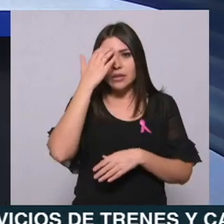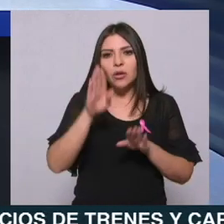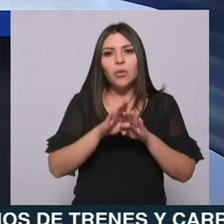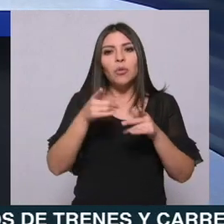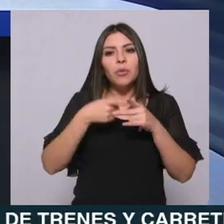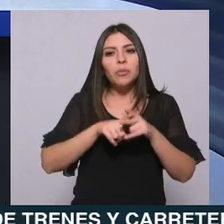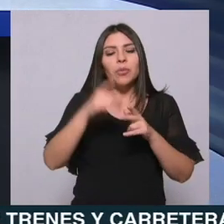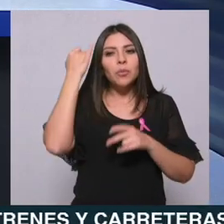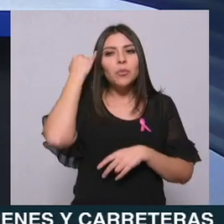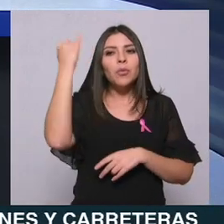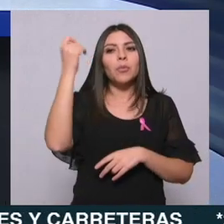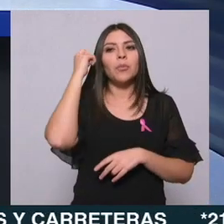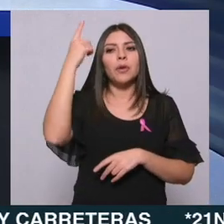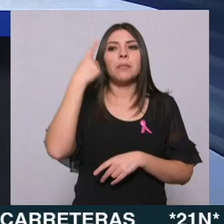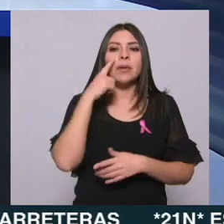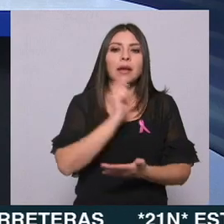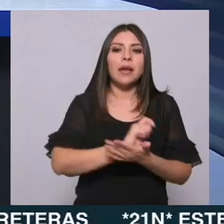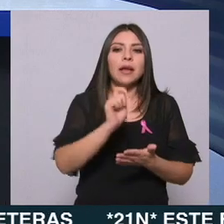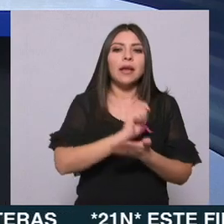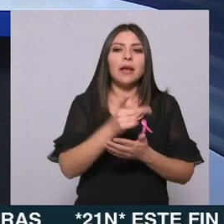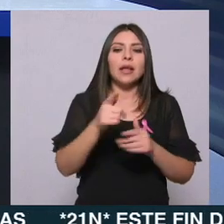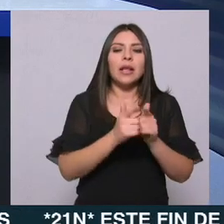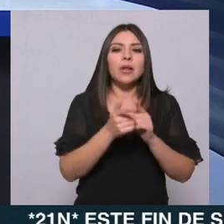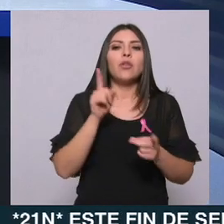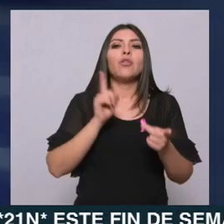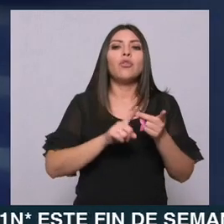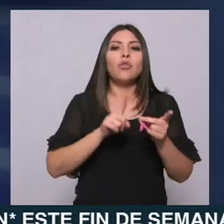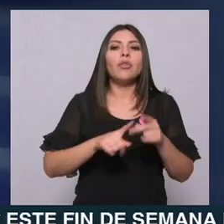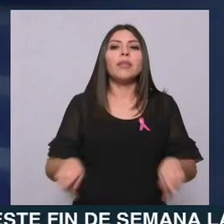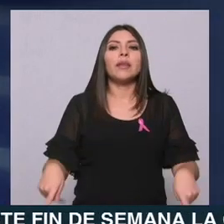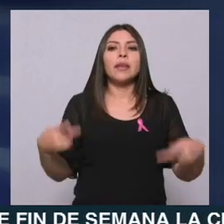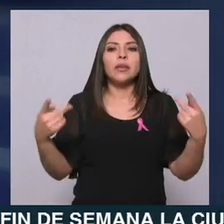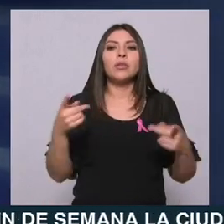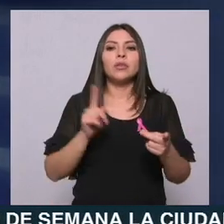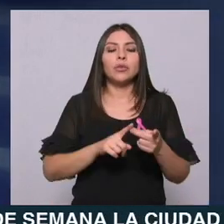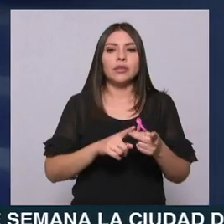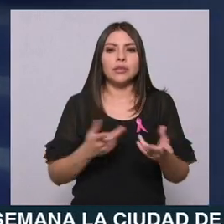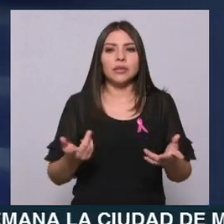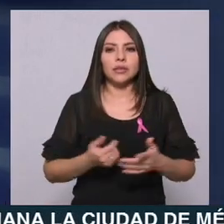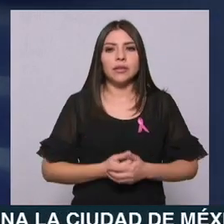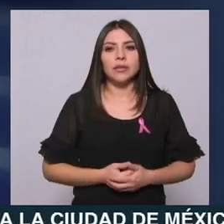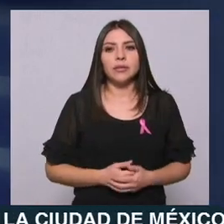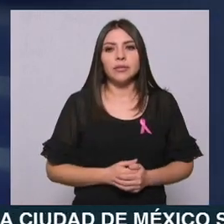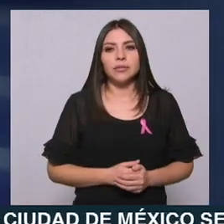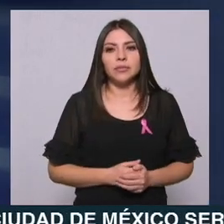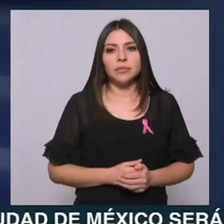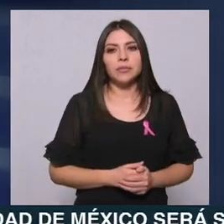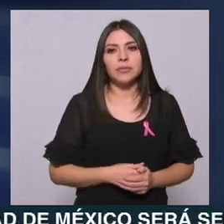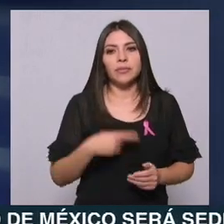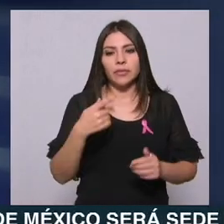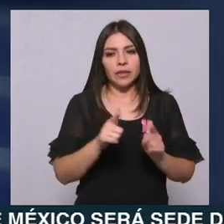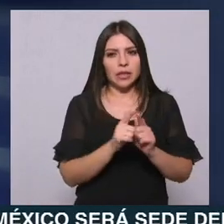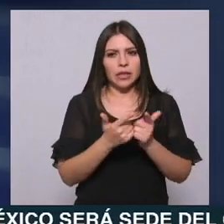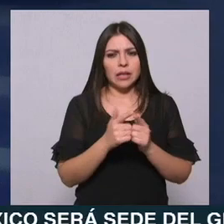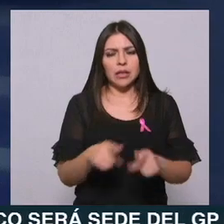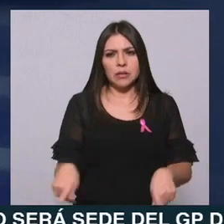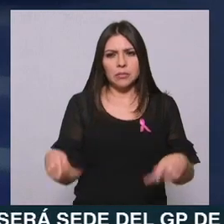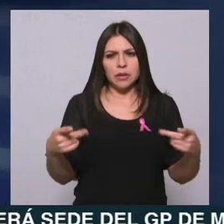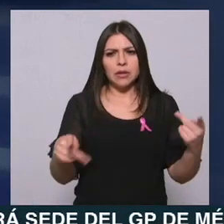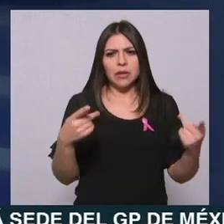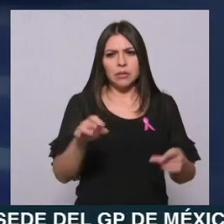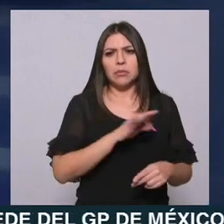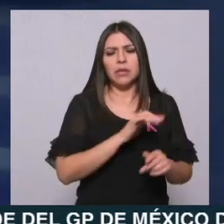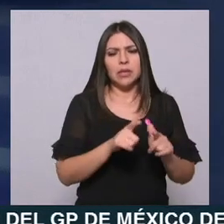idea de hacer este libro y dónde lo podemos encontrar. ¿Ya está a la venta? Ya está en librerías de prestigio. ¿Puedo decir las librerías o es Gol? Pues en las librerías,